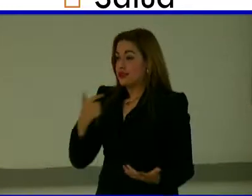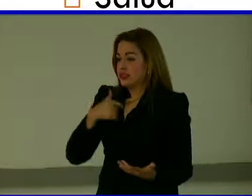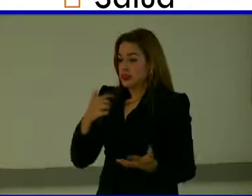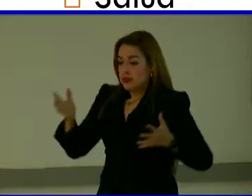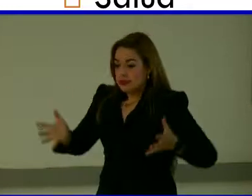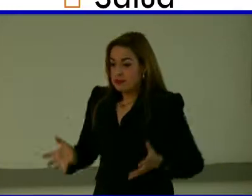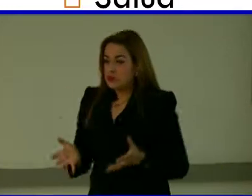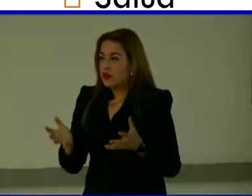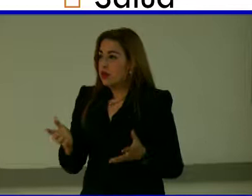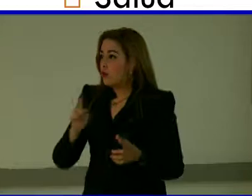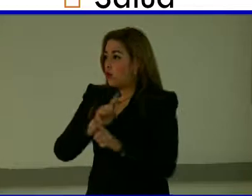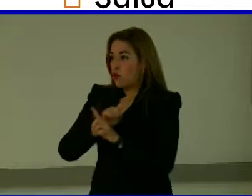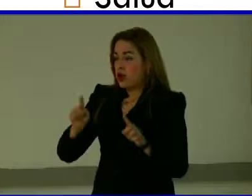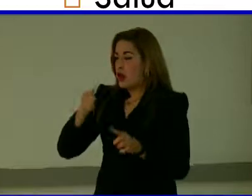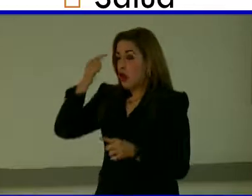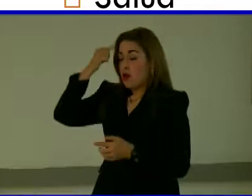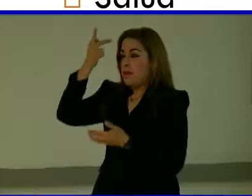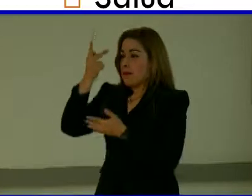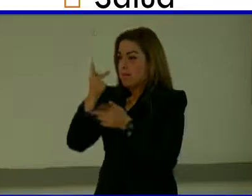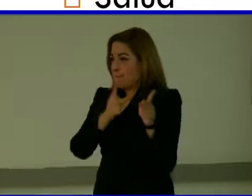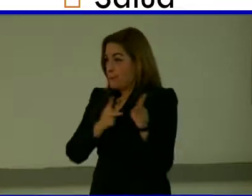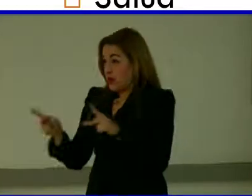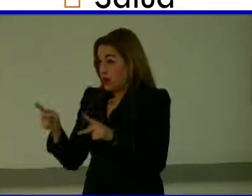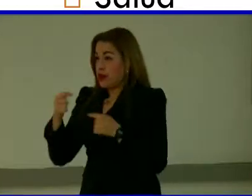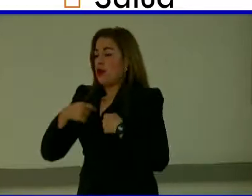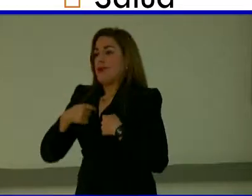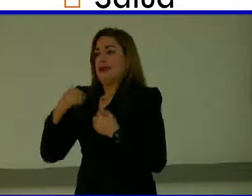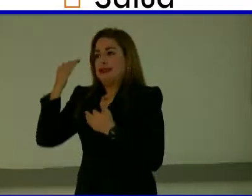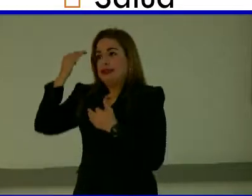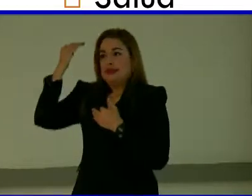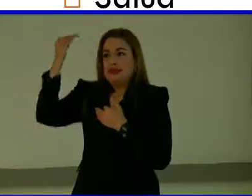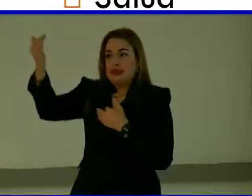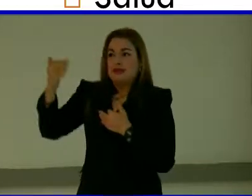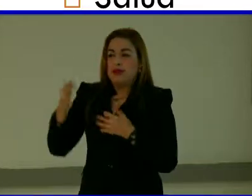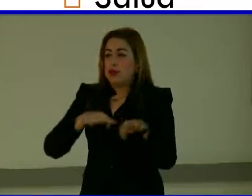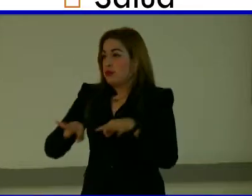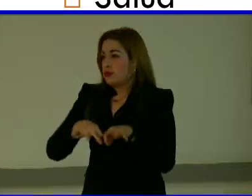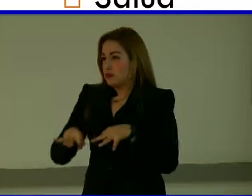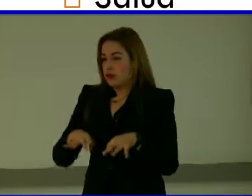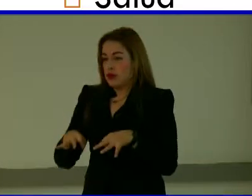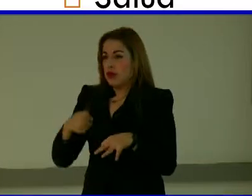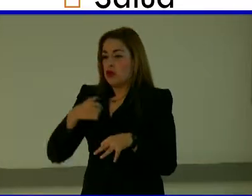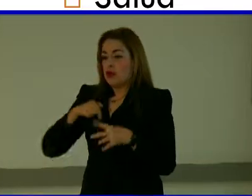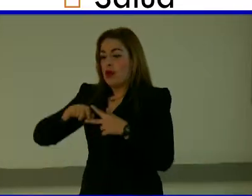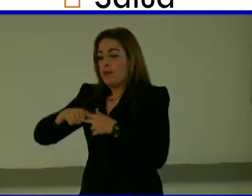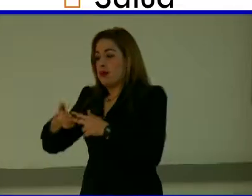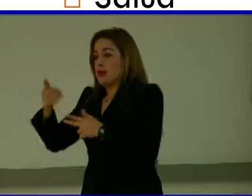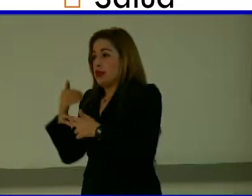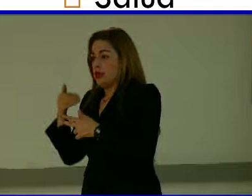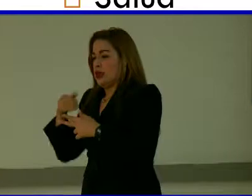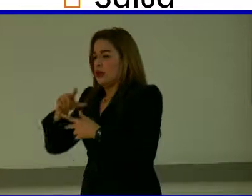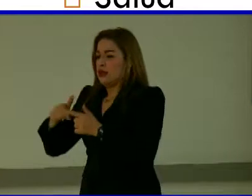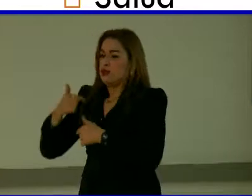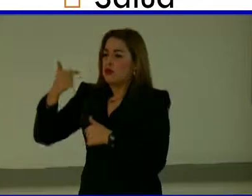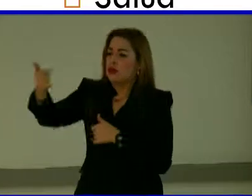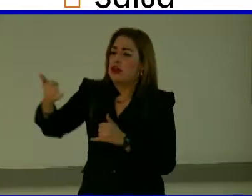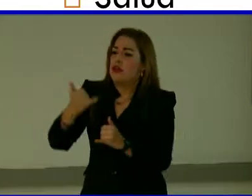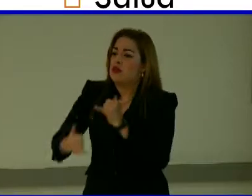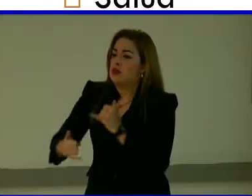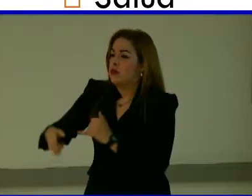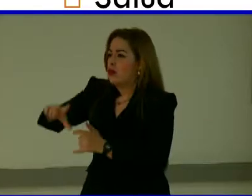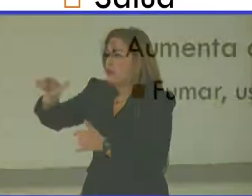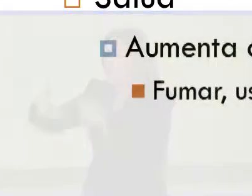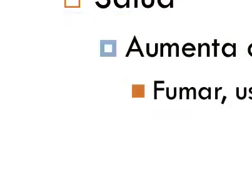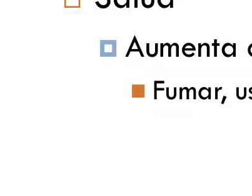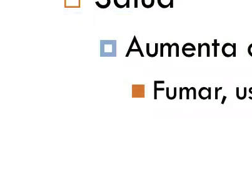planifico, me toma más tiempo hacer el trabajo, porque empecé por el medio, después fui al principio, después al final, después otra vez al medio. No, que si